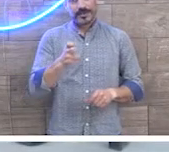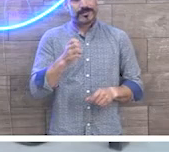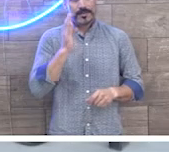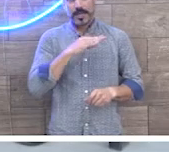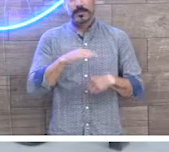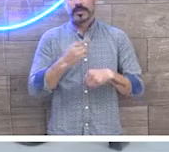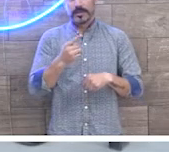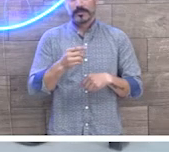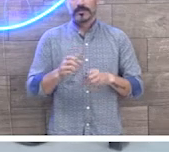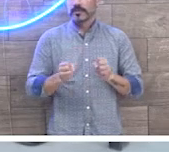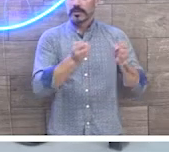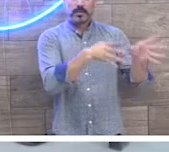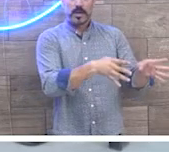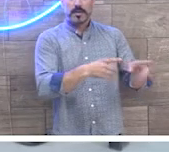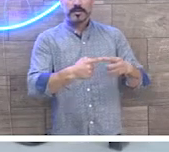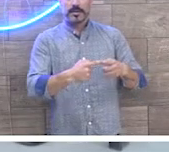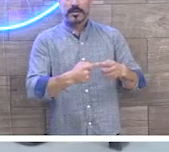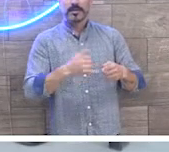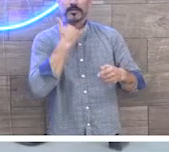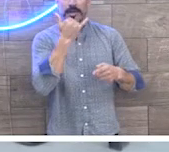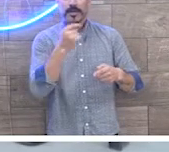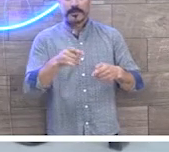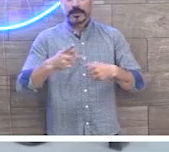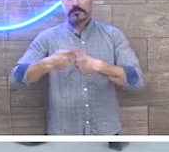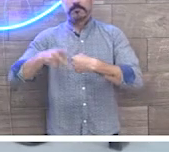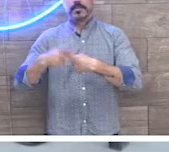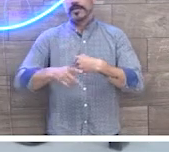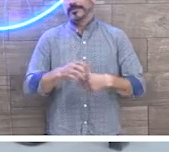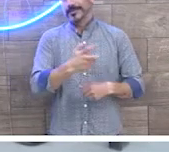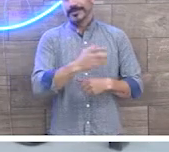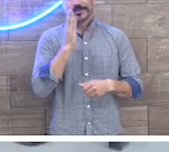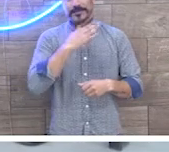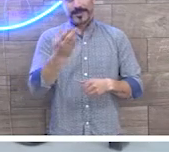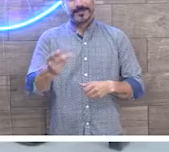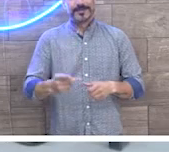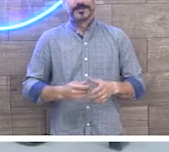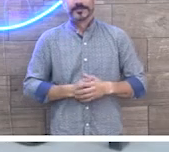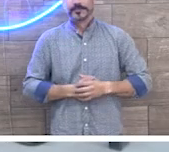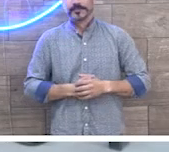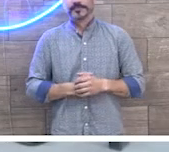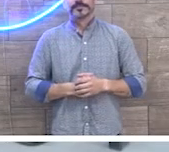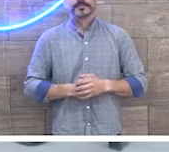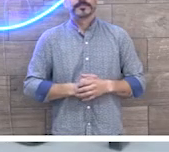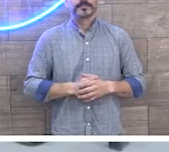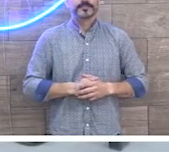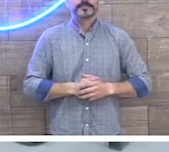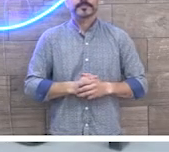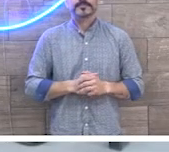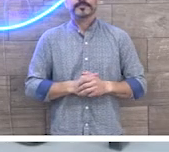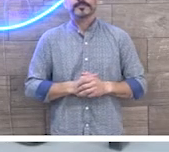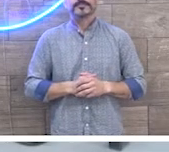en una situación de vulnerabilidad donde esté en riesgo, ¿no?, su vida o su